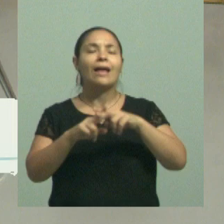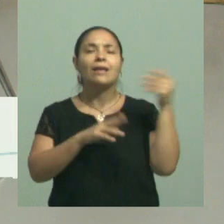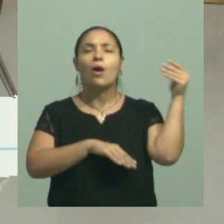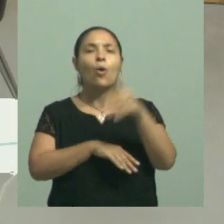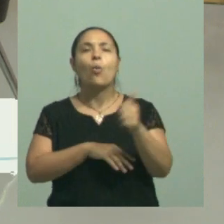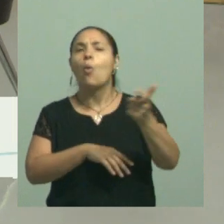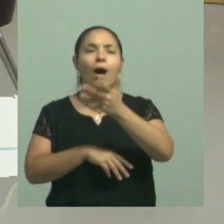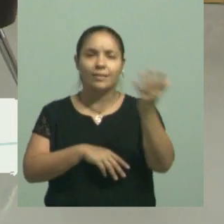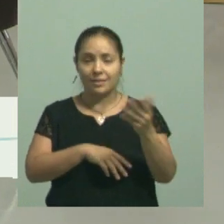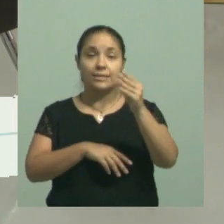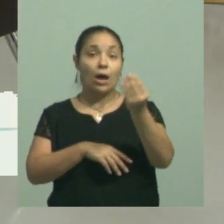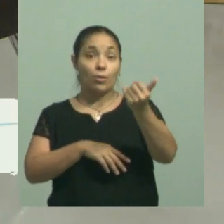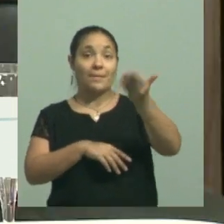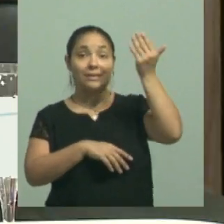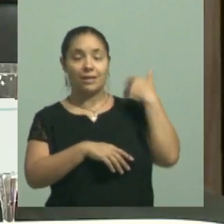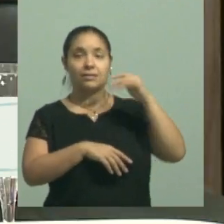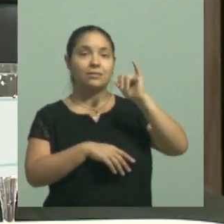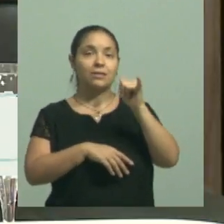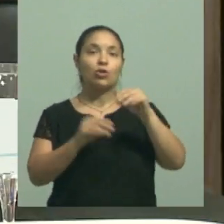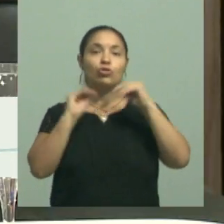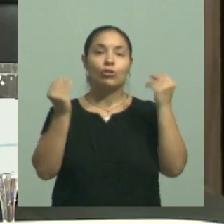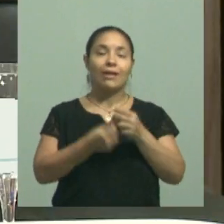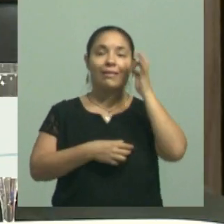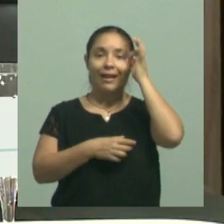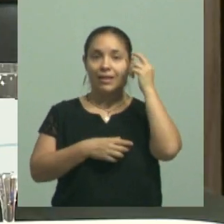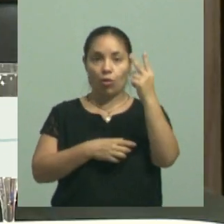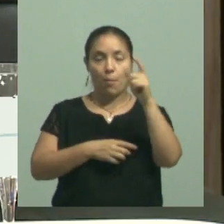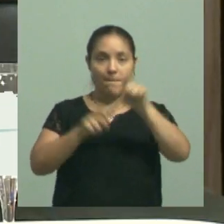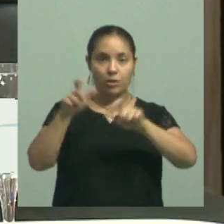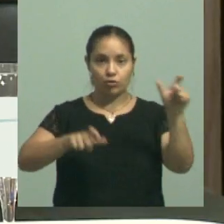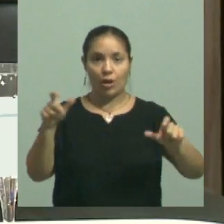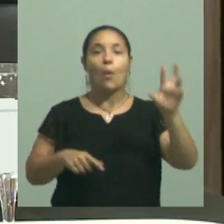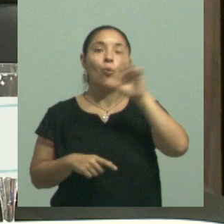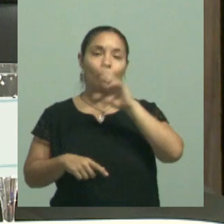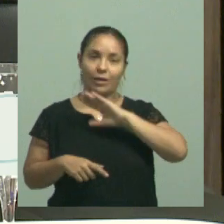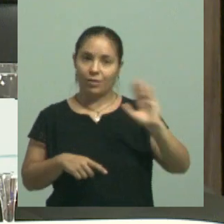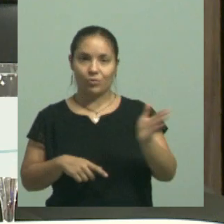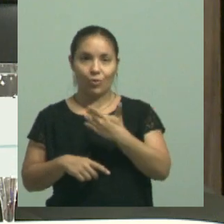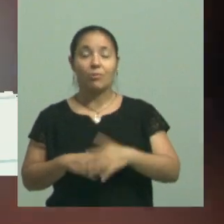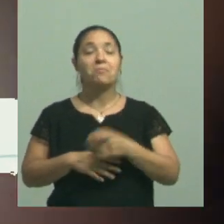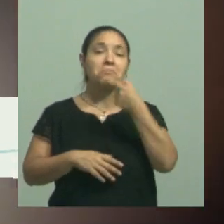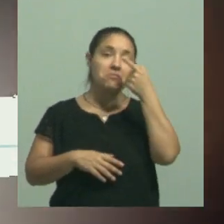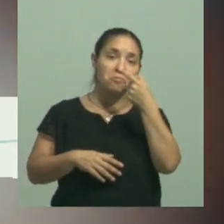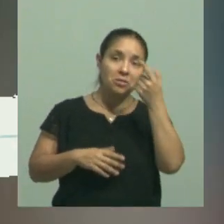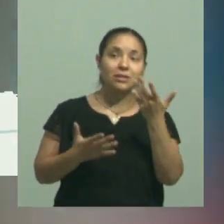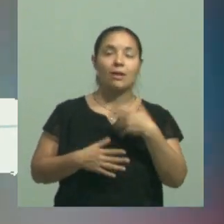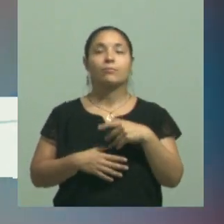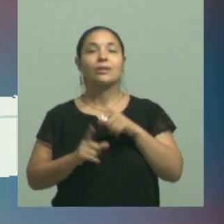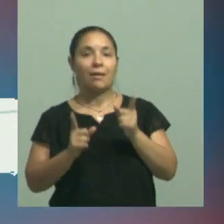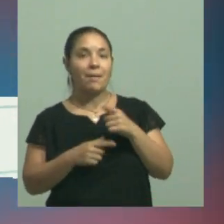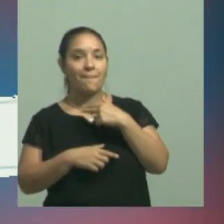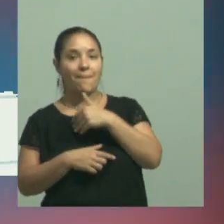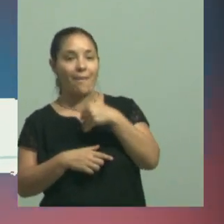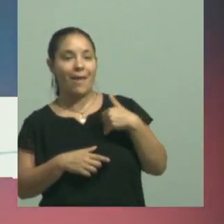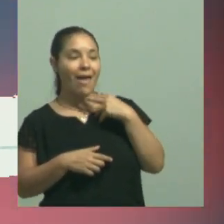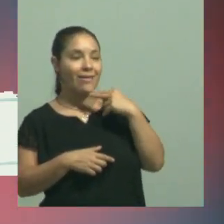hizo el sábado, ¿no? El sábado pasado fueron 32 personas las que participaron, todas mujeres. Que fue muy lindo porque muchas de ellas vinieron con sus hijas, la madre,